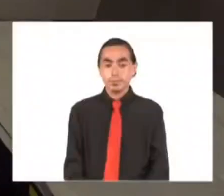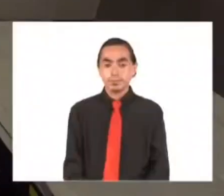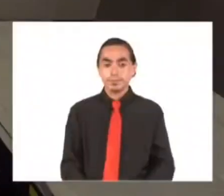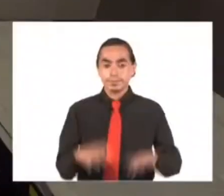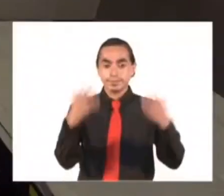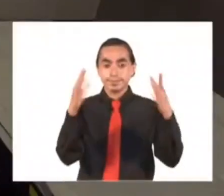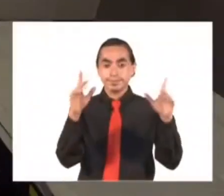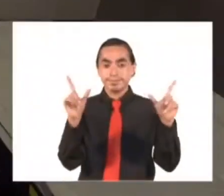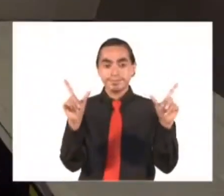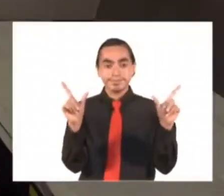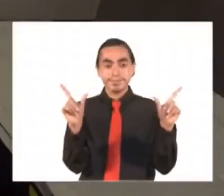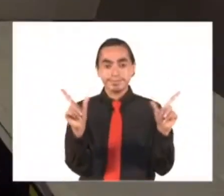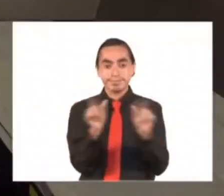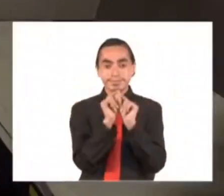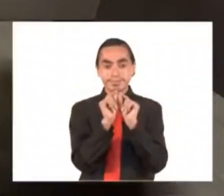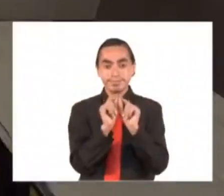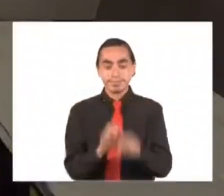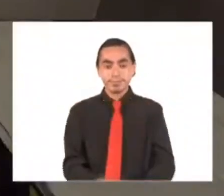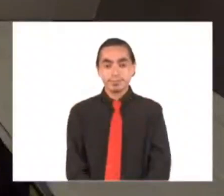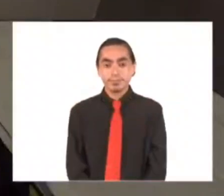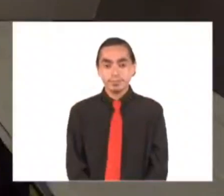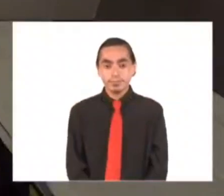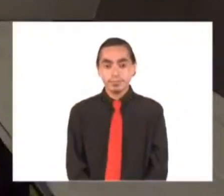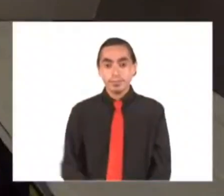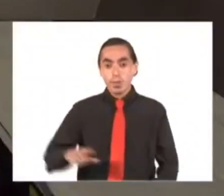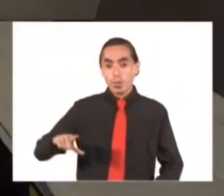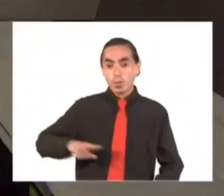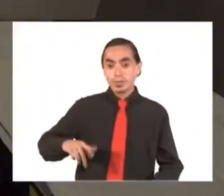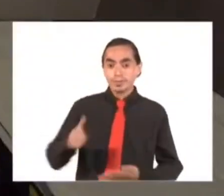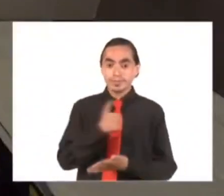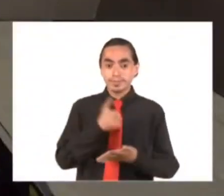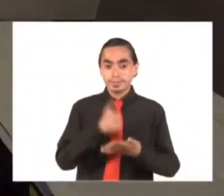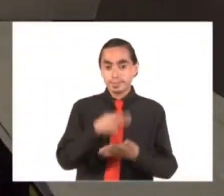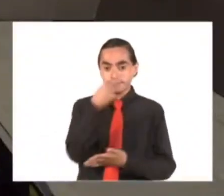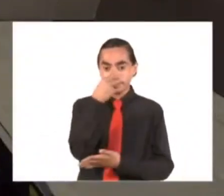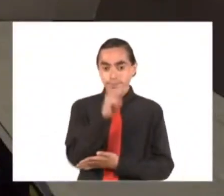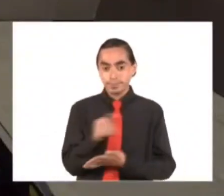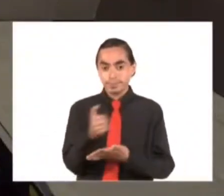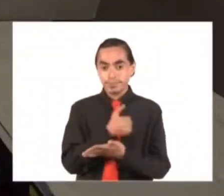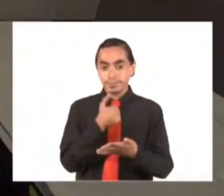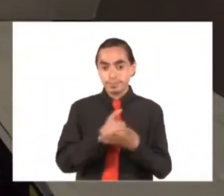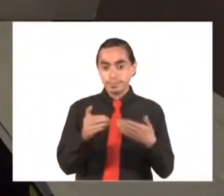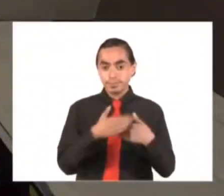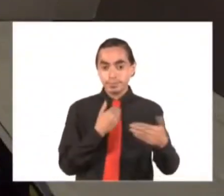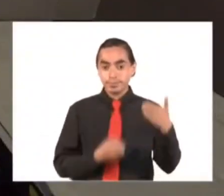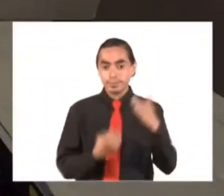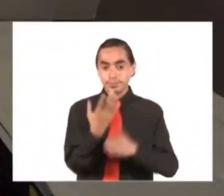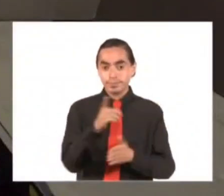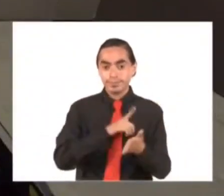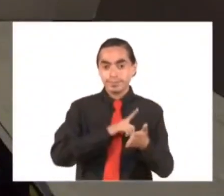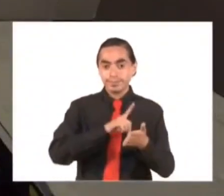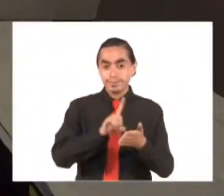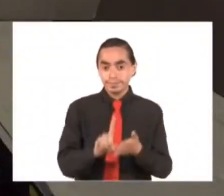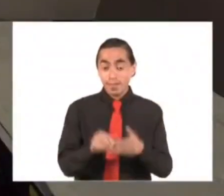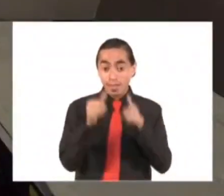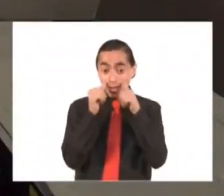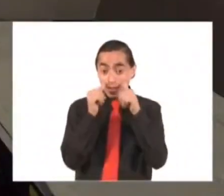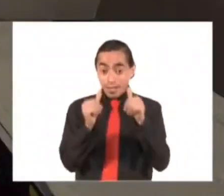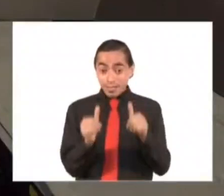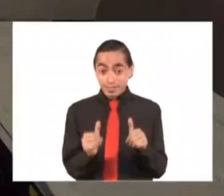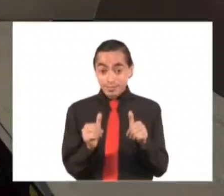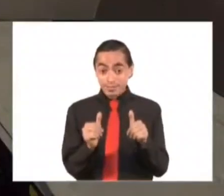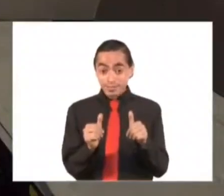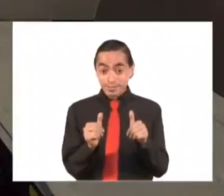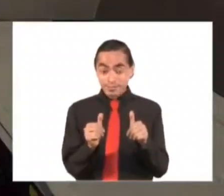Y así finalizamos este acto. El Gobierno de la Ciudad de México, ciudad innovadora y de derechos, agradece su fina atención y